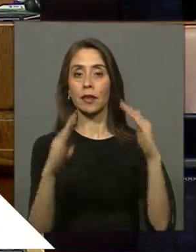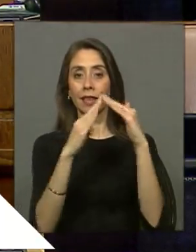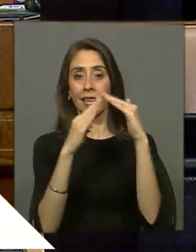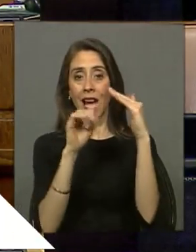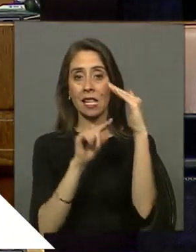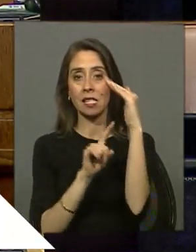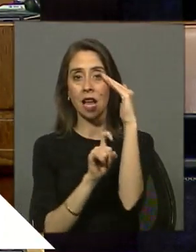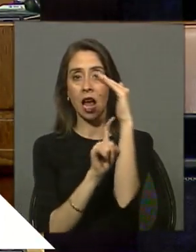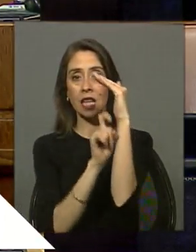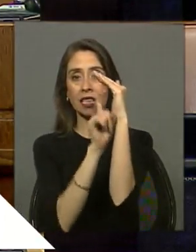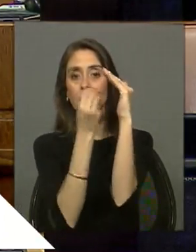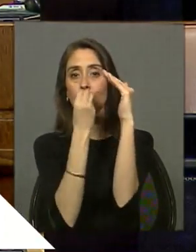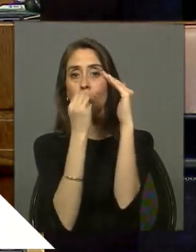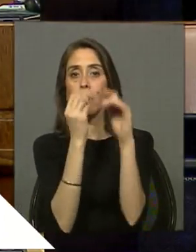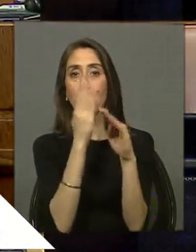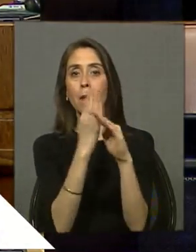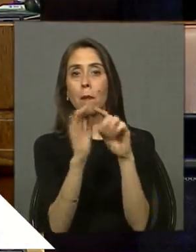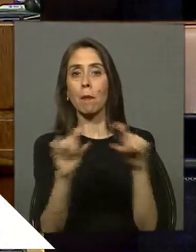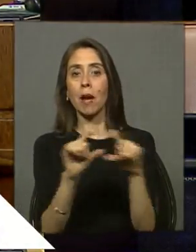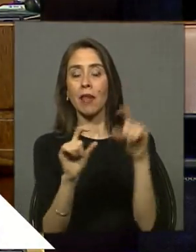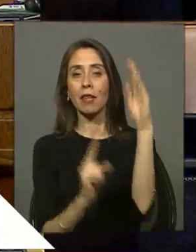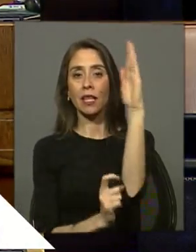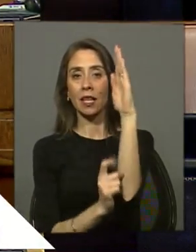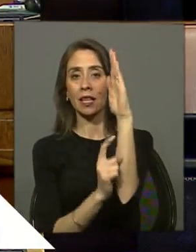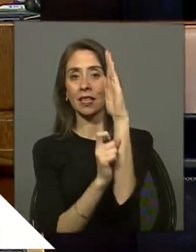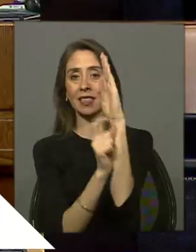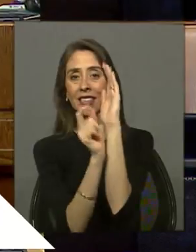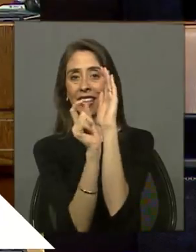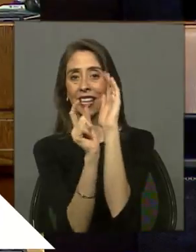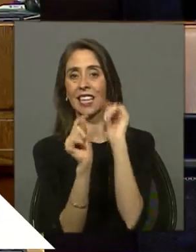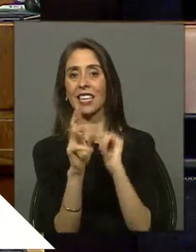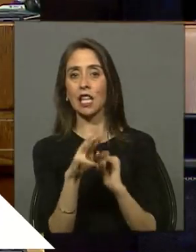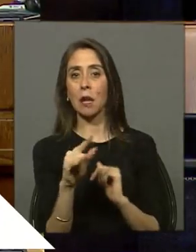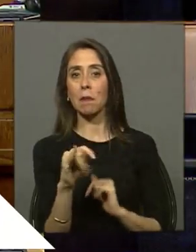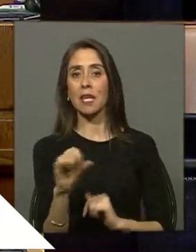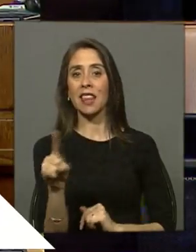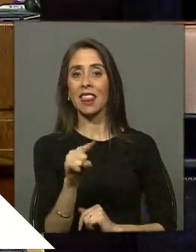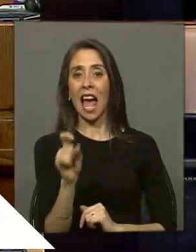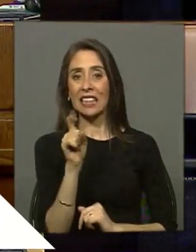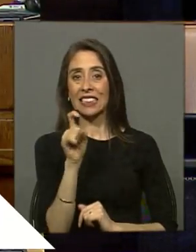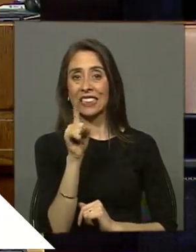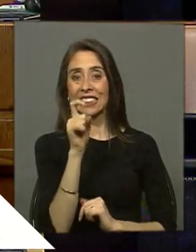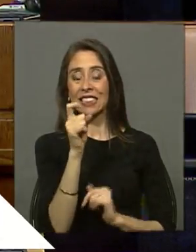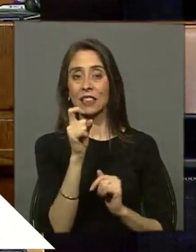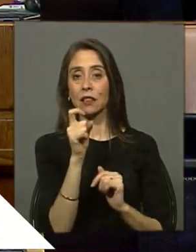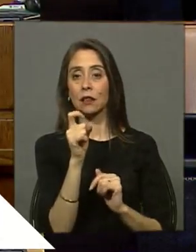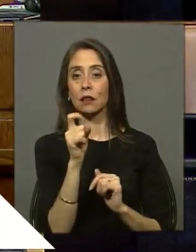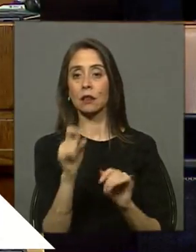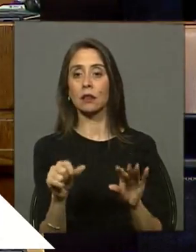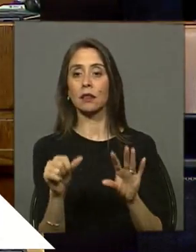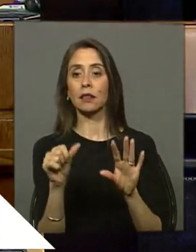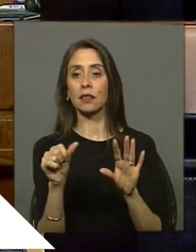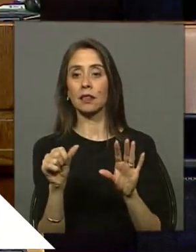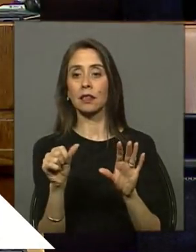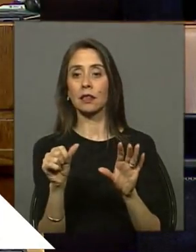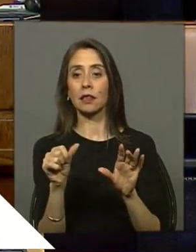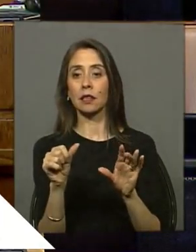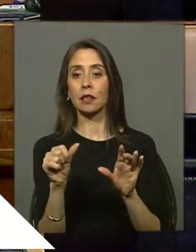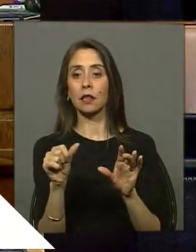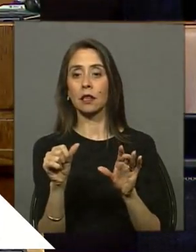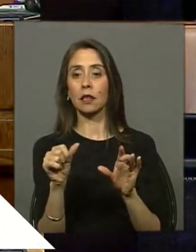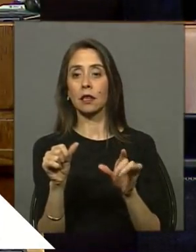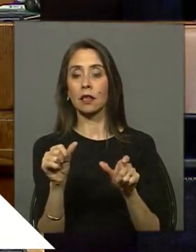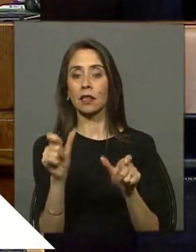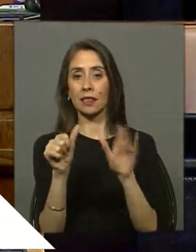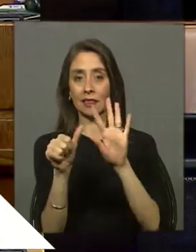en su expresión más agresiva que está afectando a las seis torres en